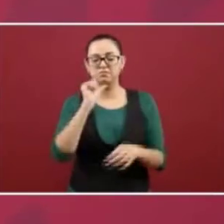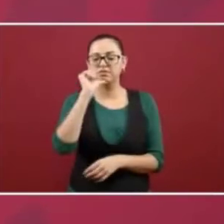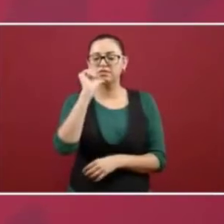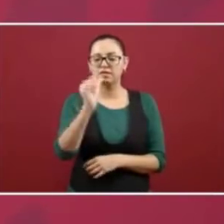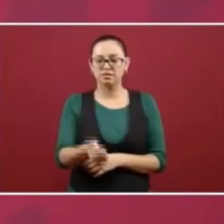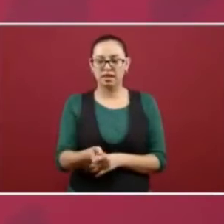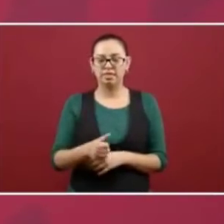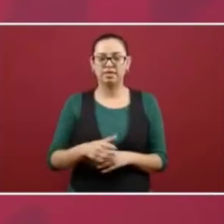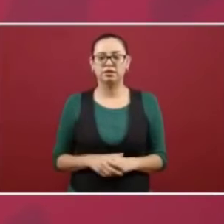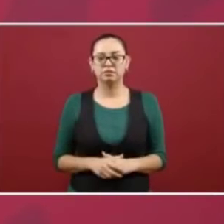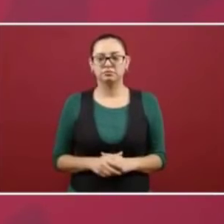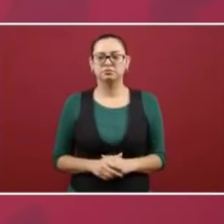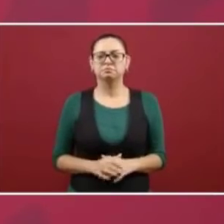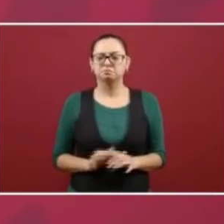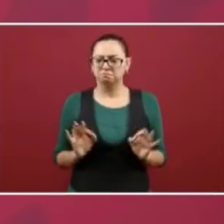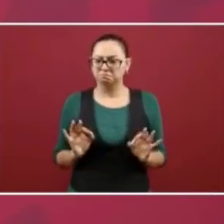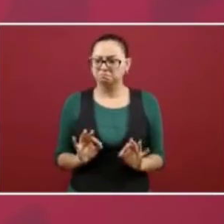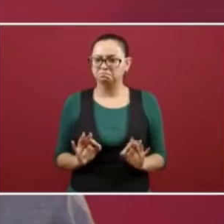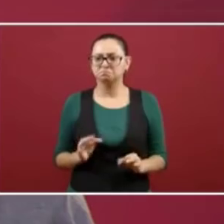y vamos bien